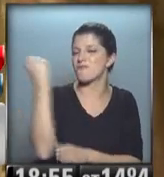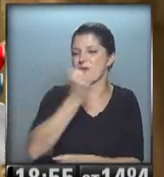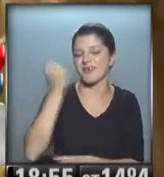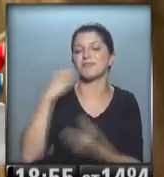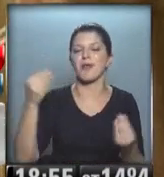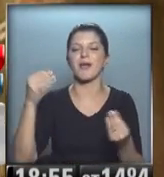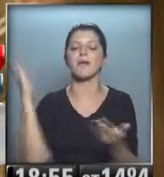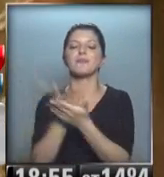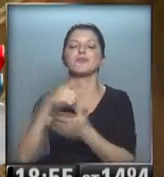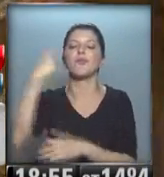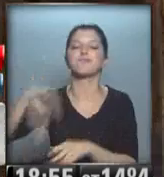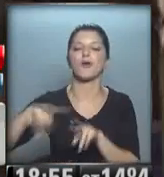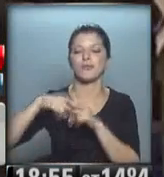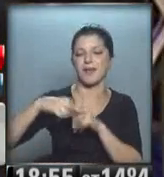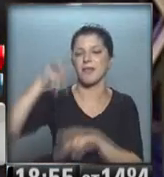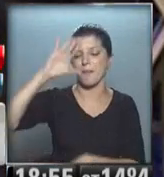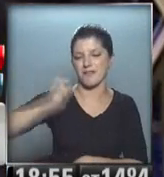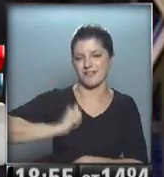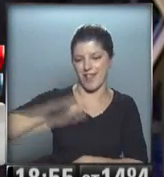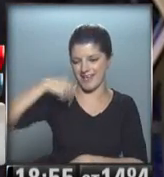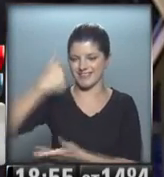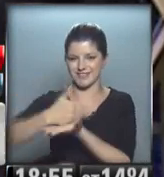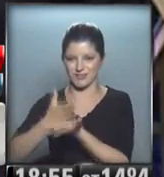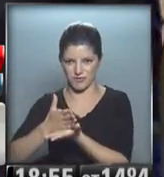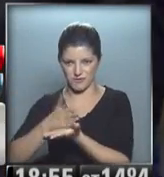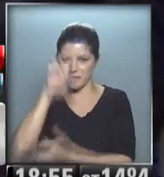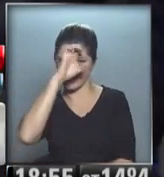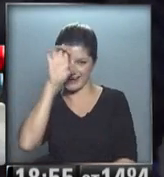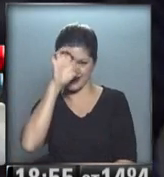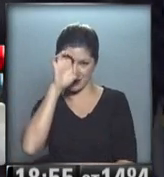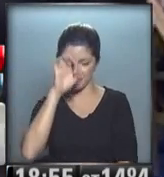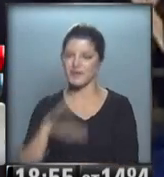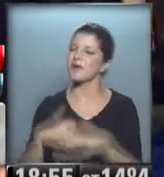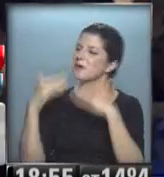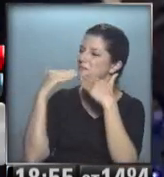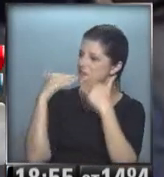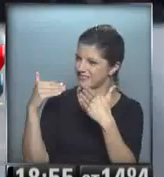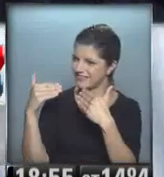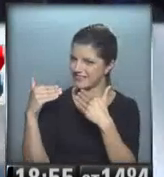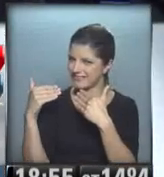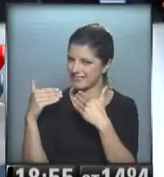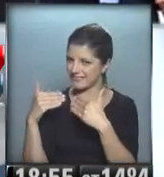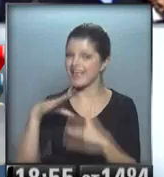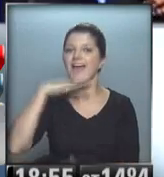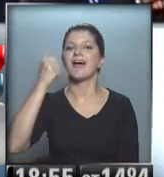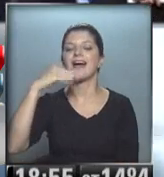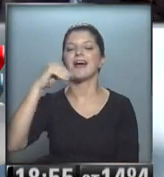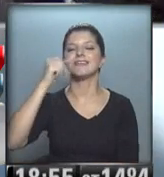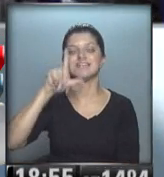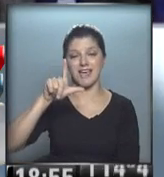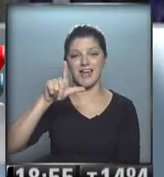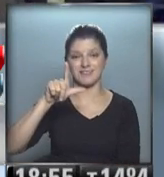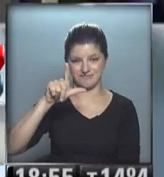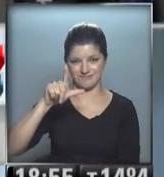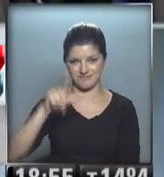fabricaciones militares en un sector tan importante como el de la minería. Bueno, muchísimas gracias, Hachal. Muchas gracias, provincia de